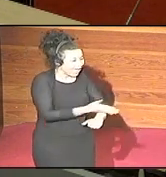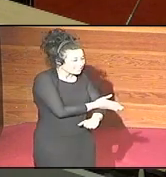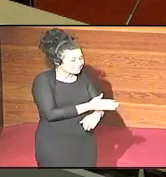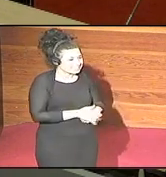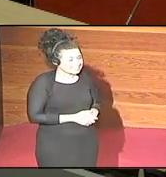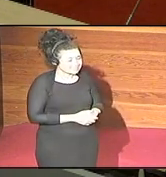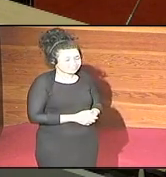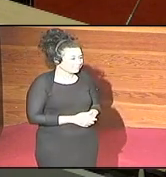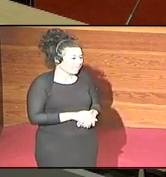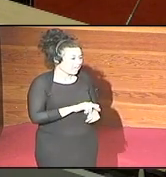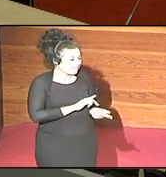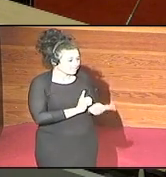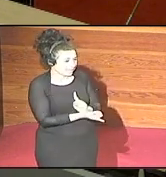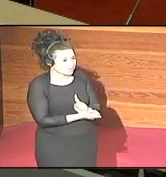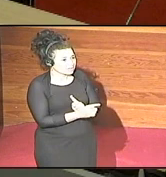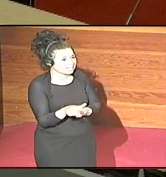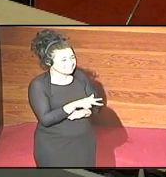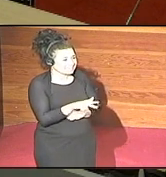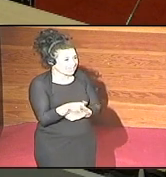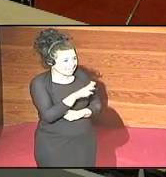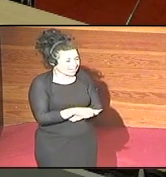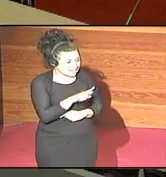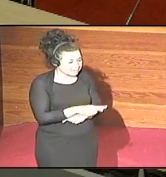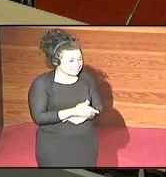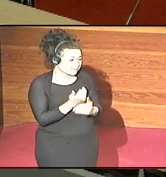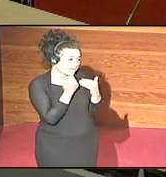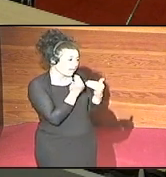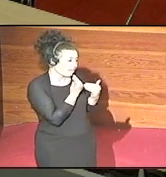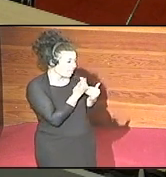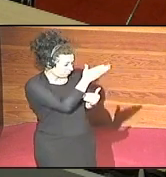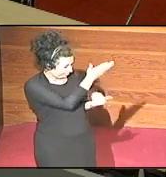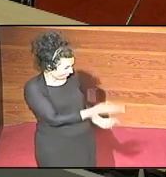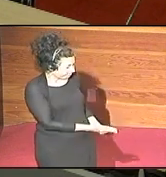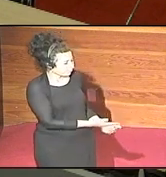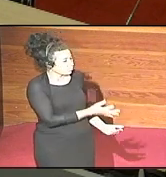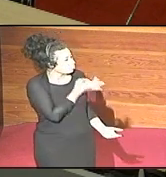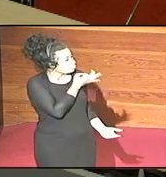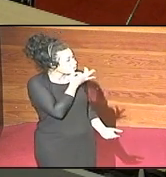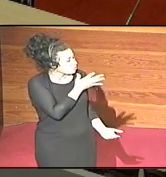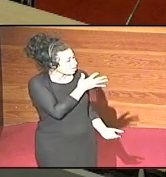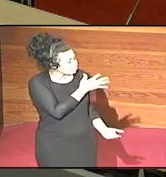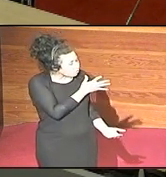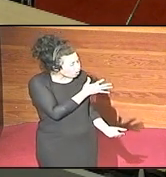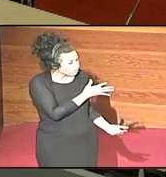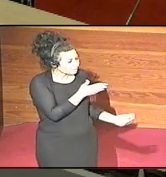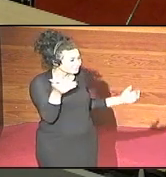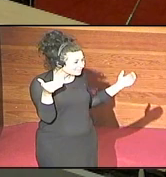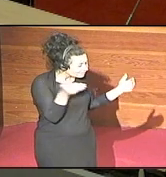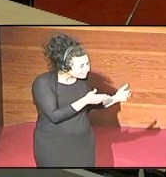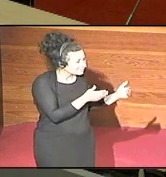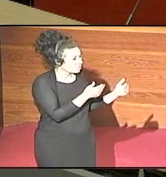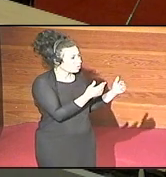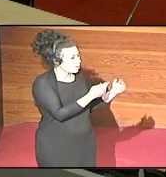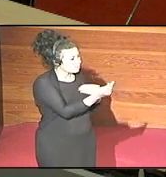Nada, simplemente darle las gracias a Carmen Claudín, tanto por su ponencia como por la dedicación a todas las